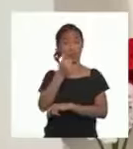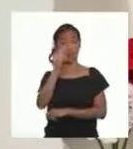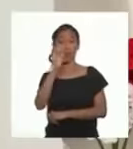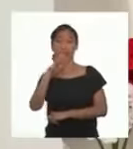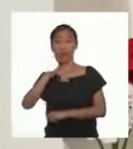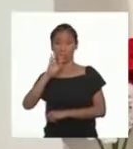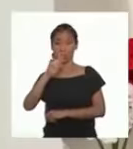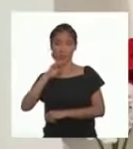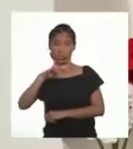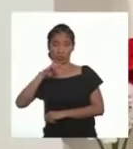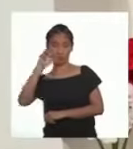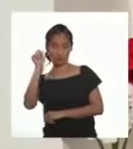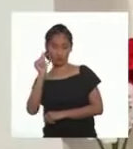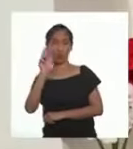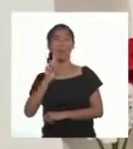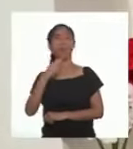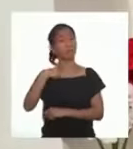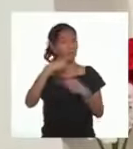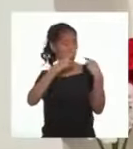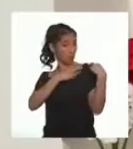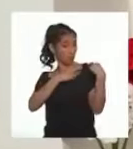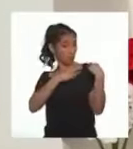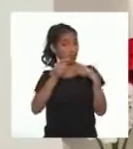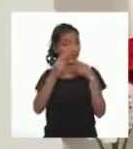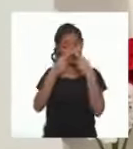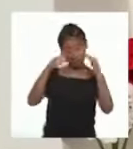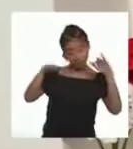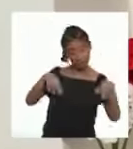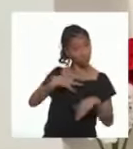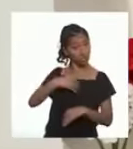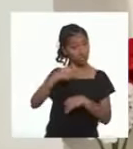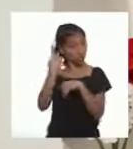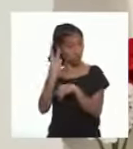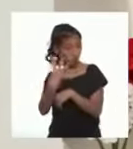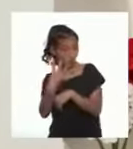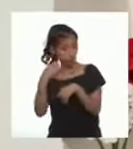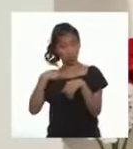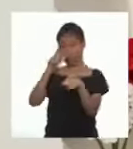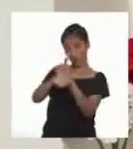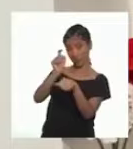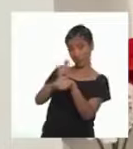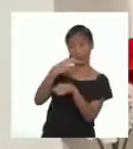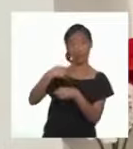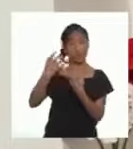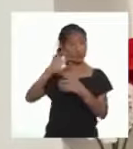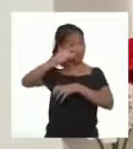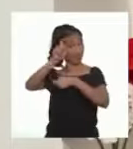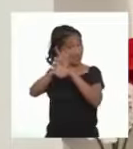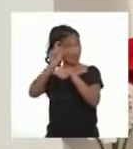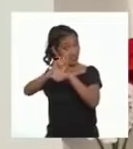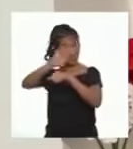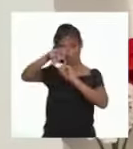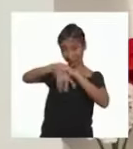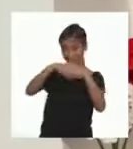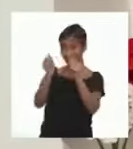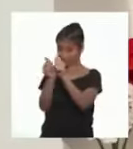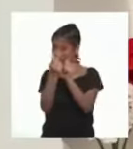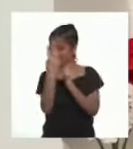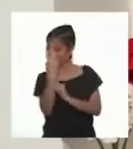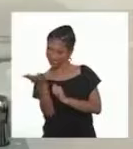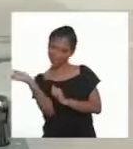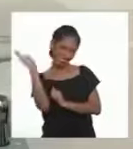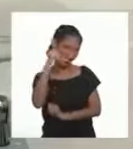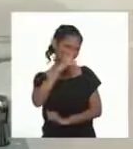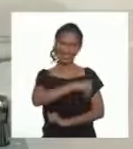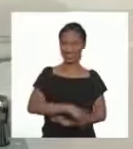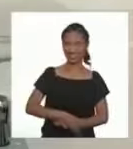Tengo a mi cargo niños de 4 años. Hoy quiero enseñarles cómo debemos lavarnos las manos. ¿Me acompañan?